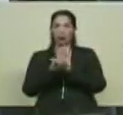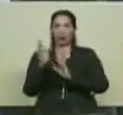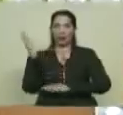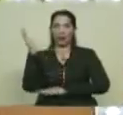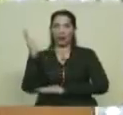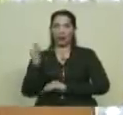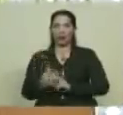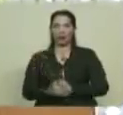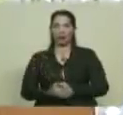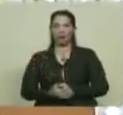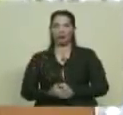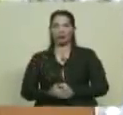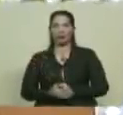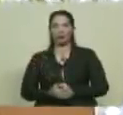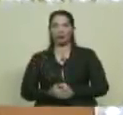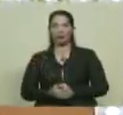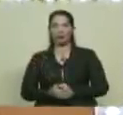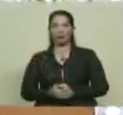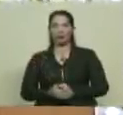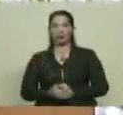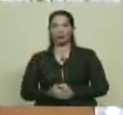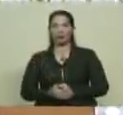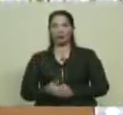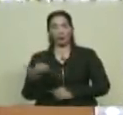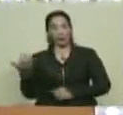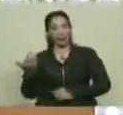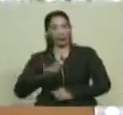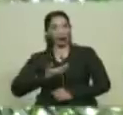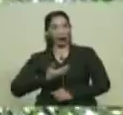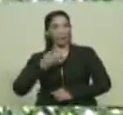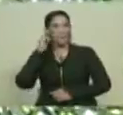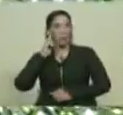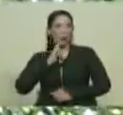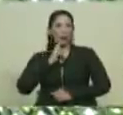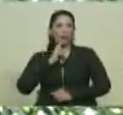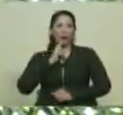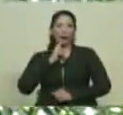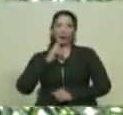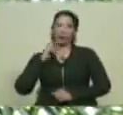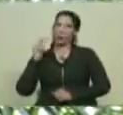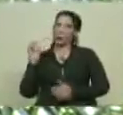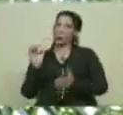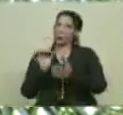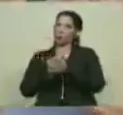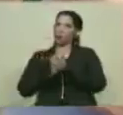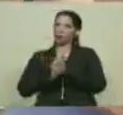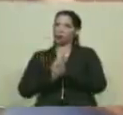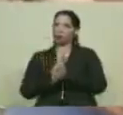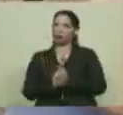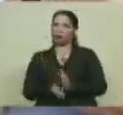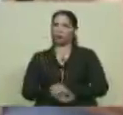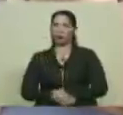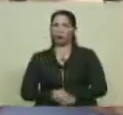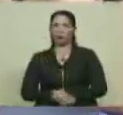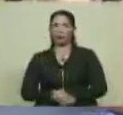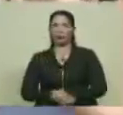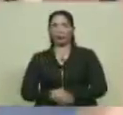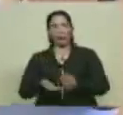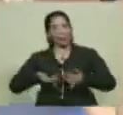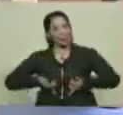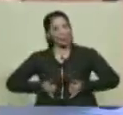Luis Jonás Reyes Flores, alcalde bolivariano, hermano, hijo de la vida, hijo de